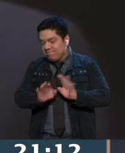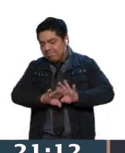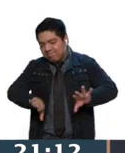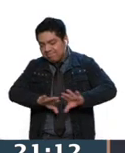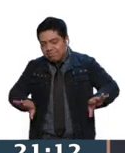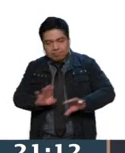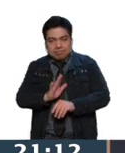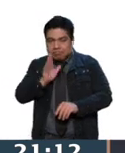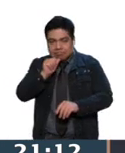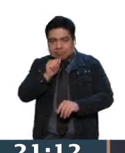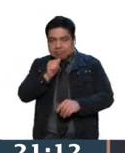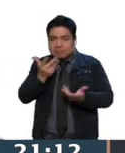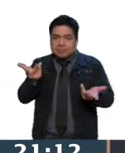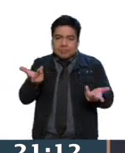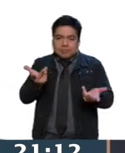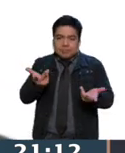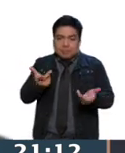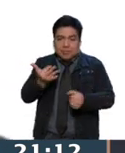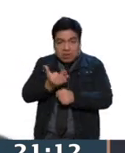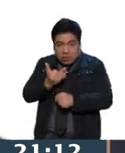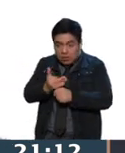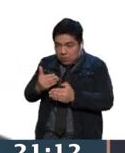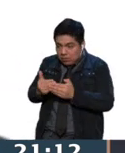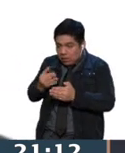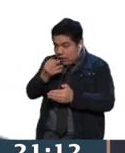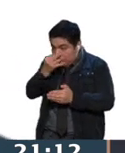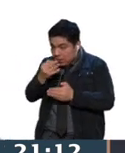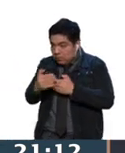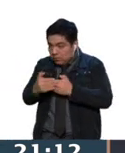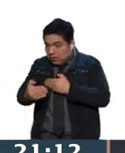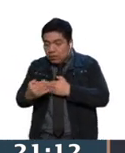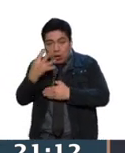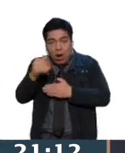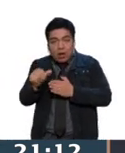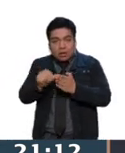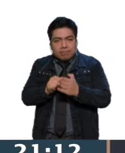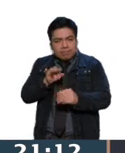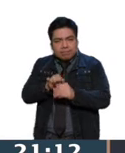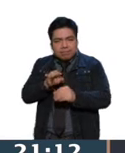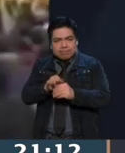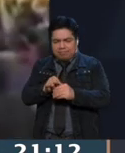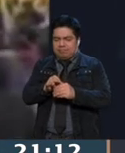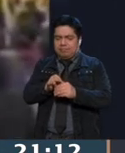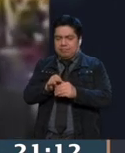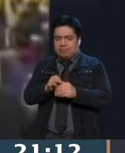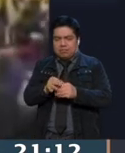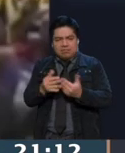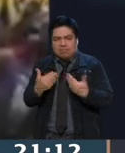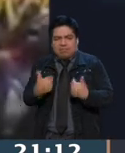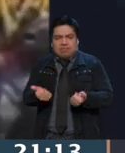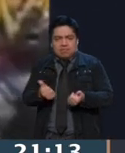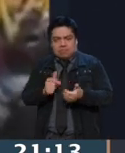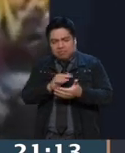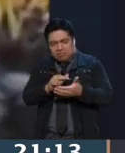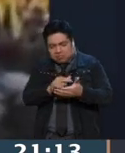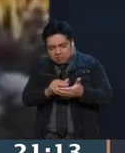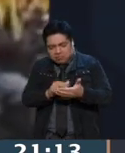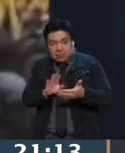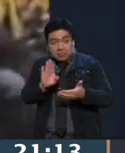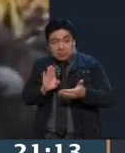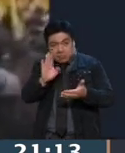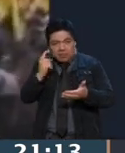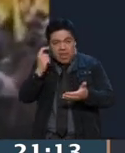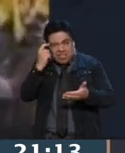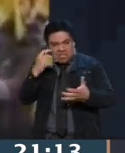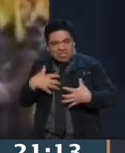2011 y que se publique a 4 meses de las elecciones. Entonces, la leo como parte del enojo que